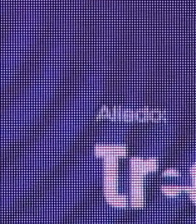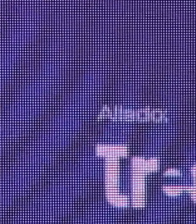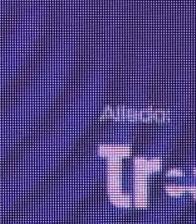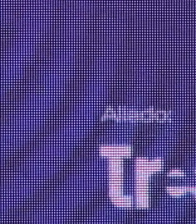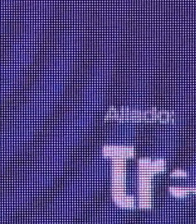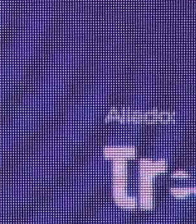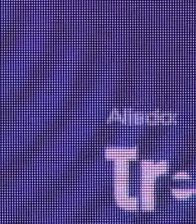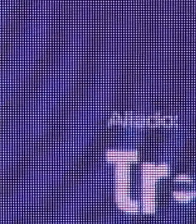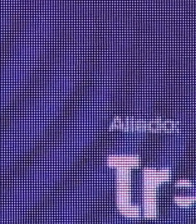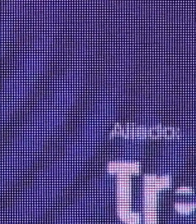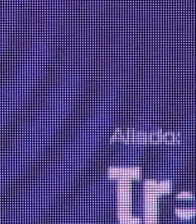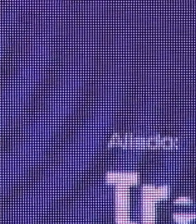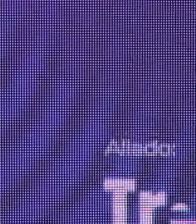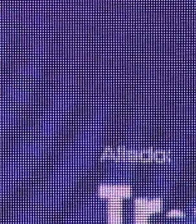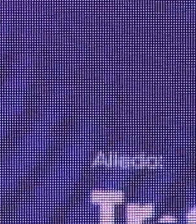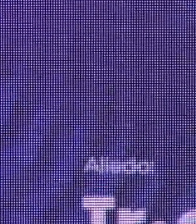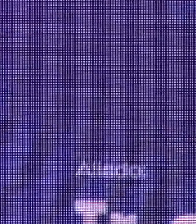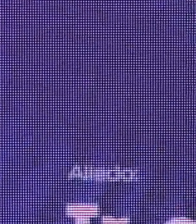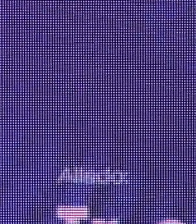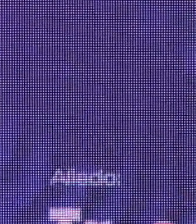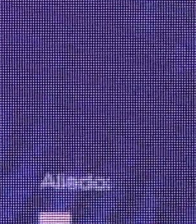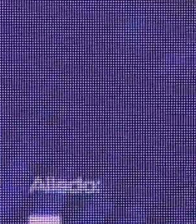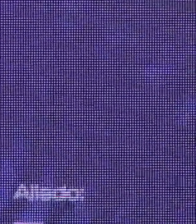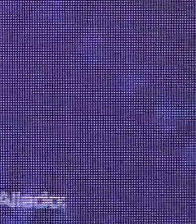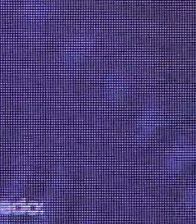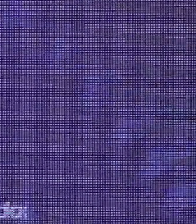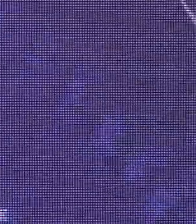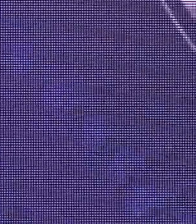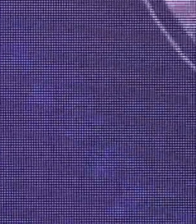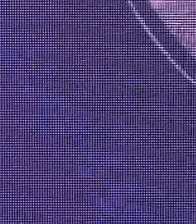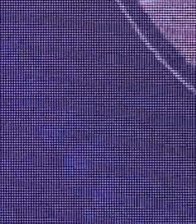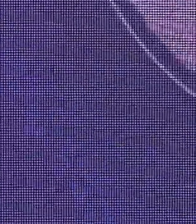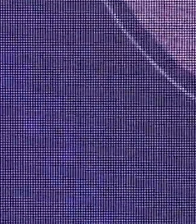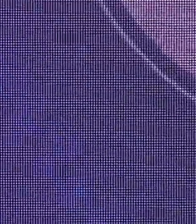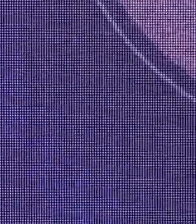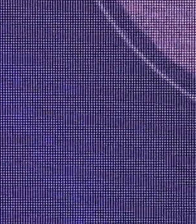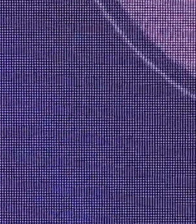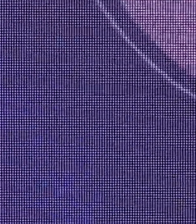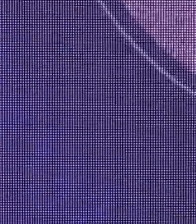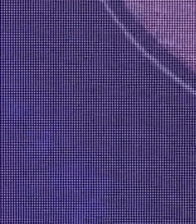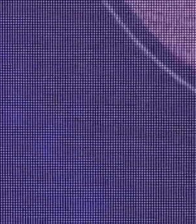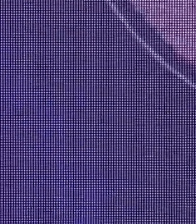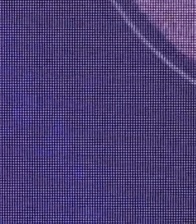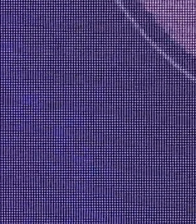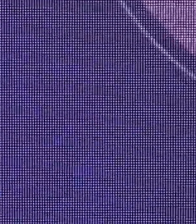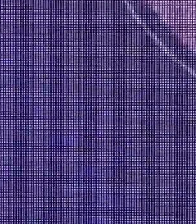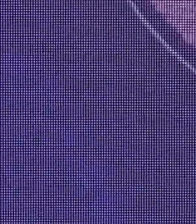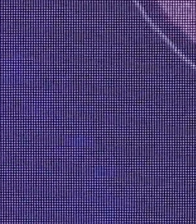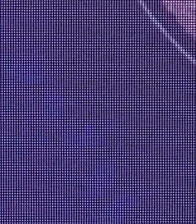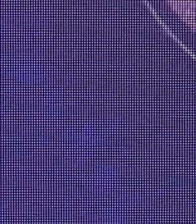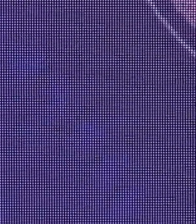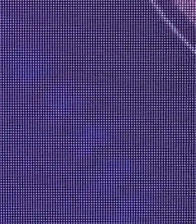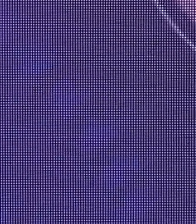incipiente, pero nosotros entendemos que hay una necesidad de generar nuevas capacidades de cómputo que la computación clásica no necesariamente